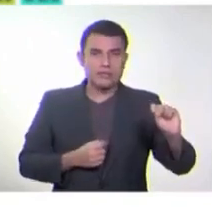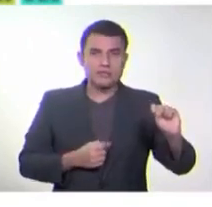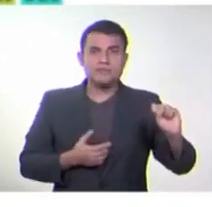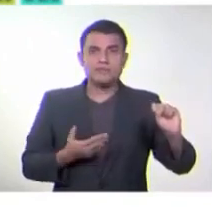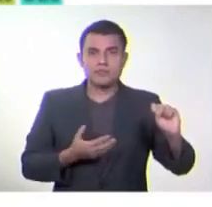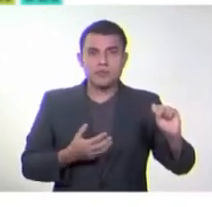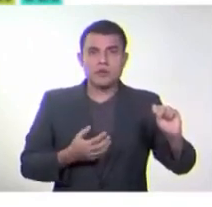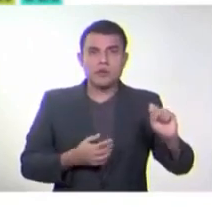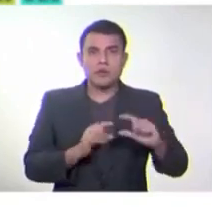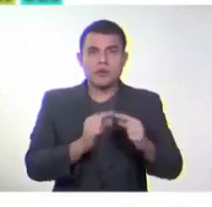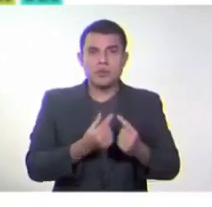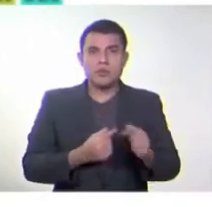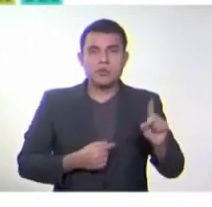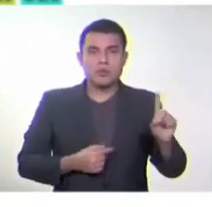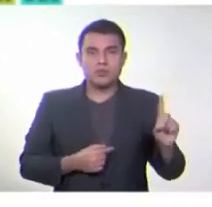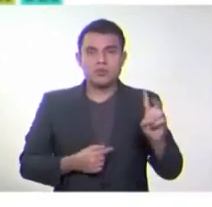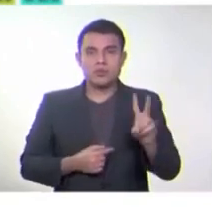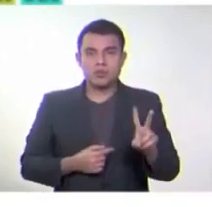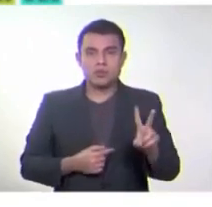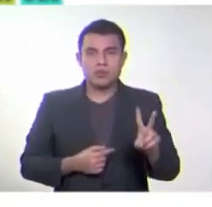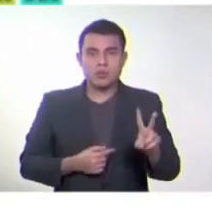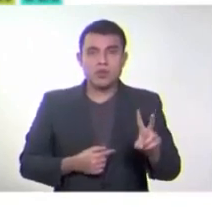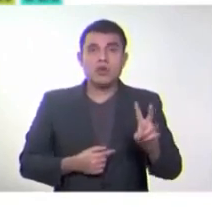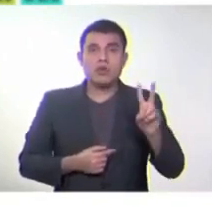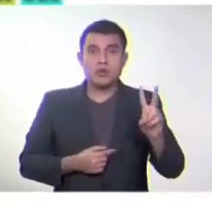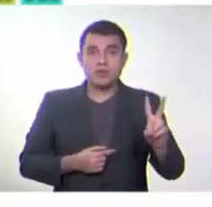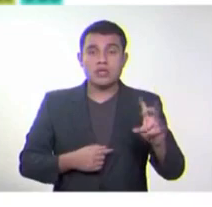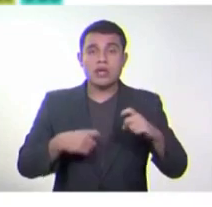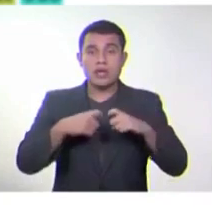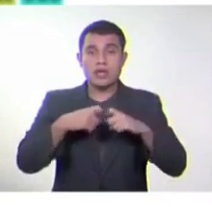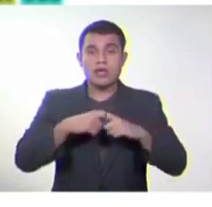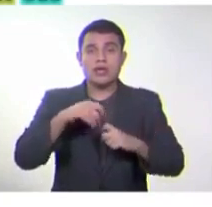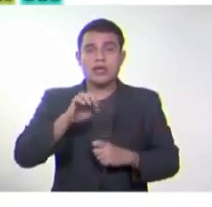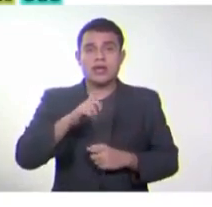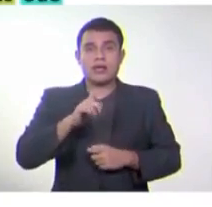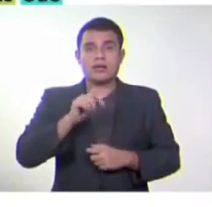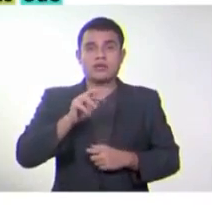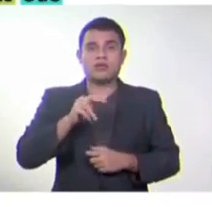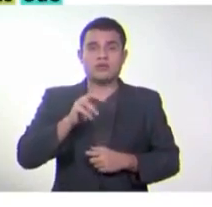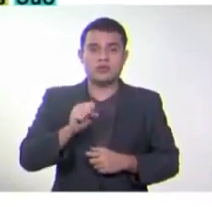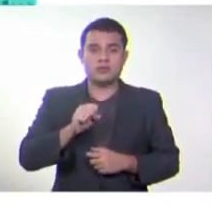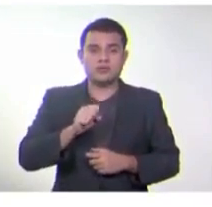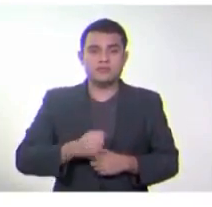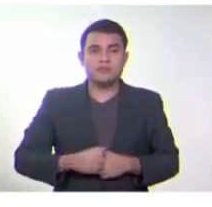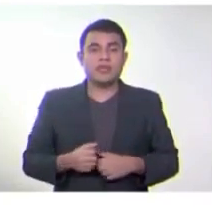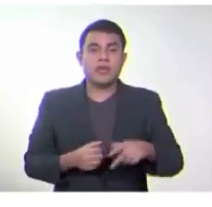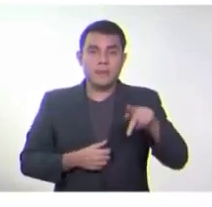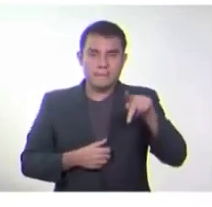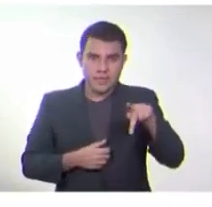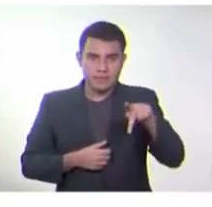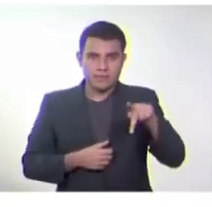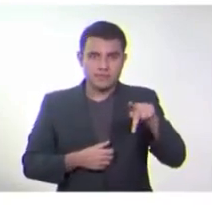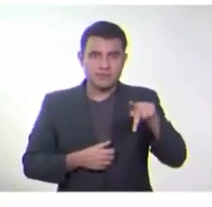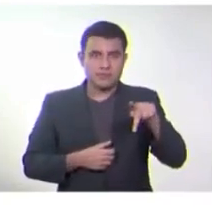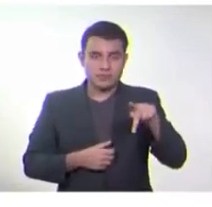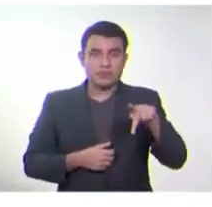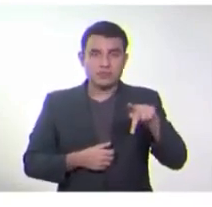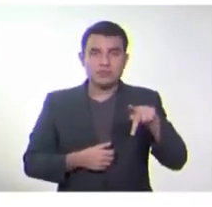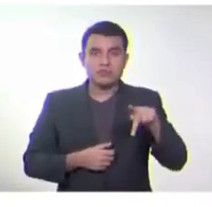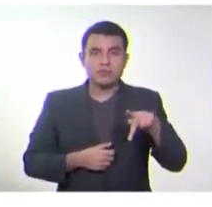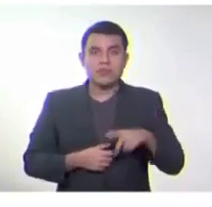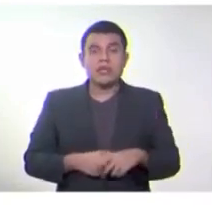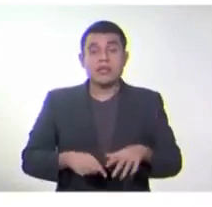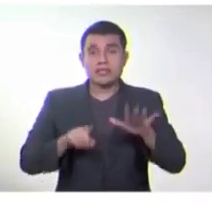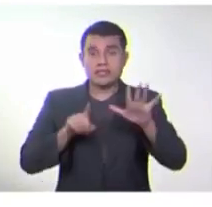grupo 1 y 2, con capacidad de 2 electrones. El bloque P, con capacidad máxima de